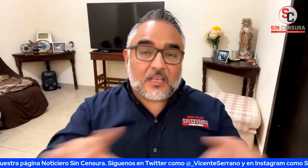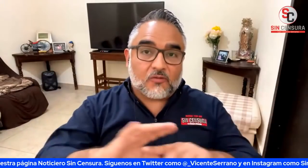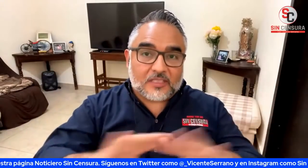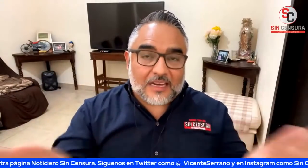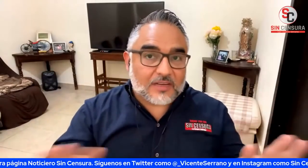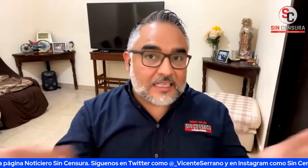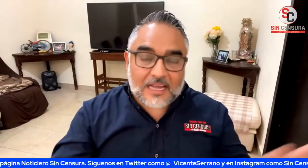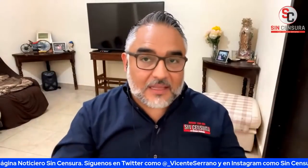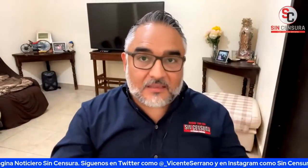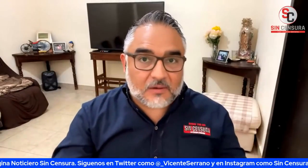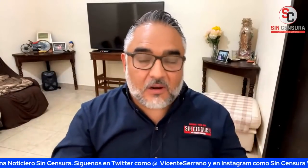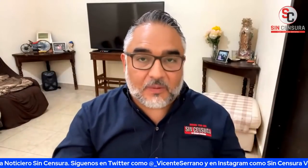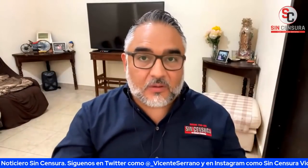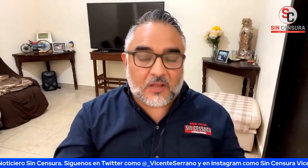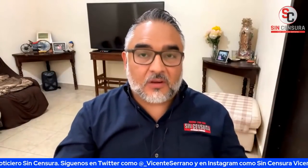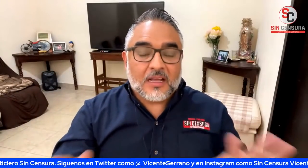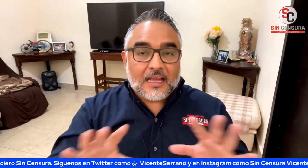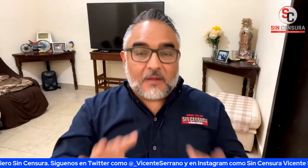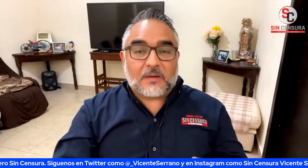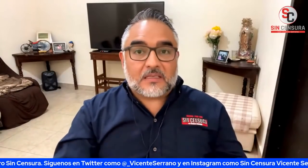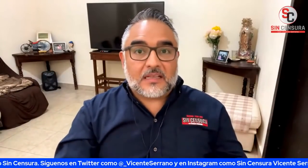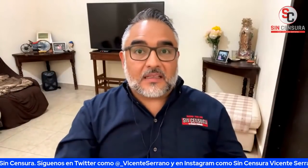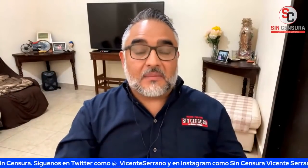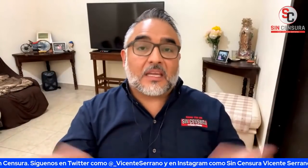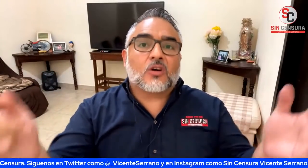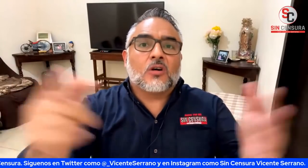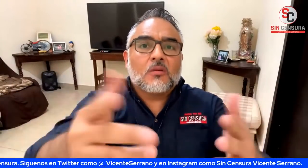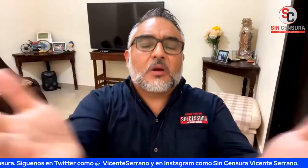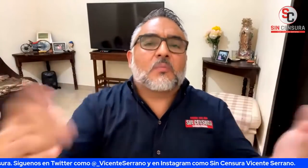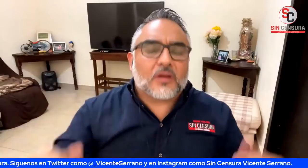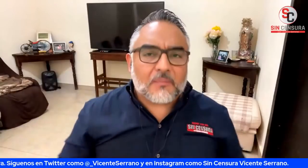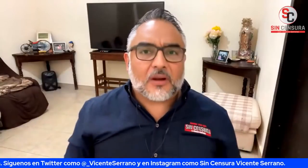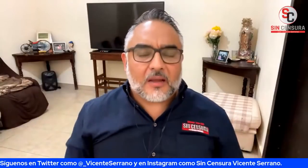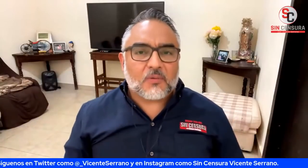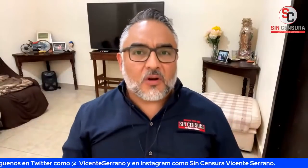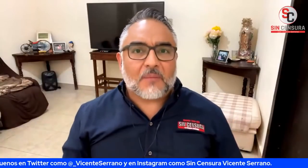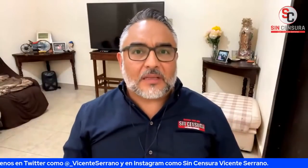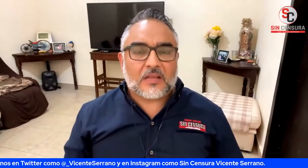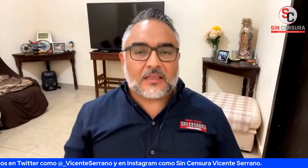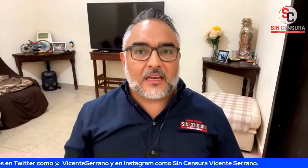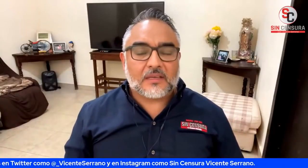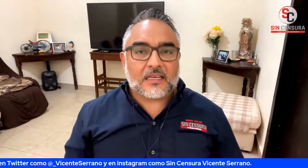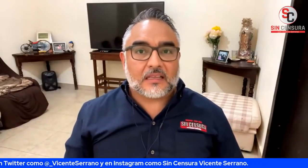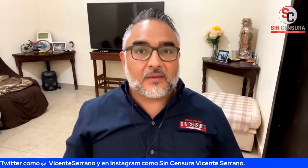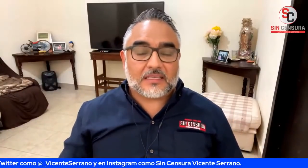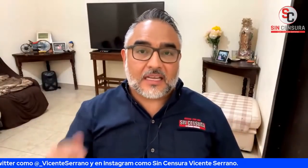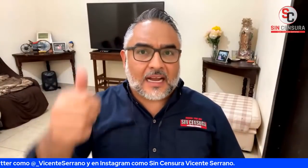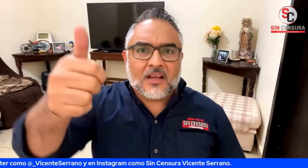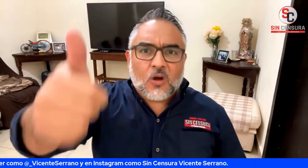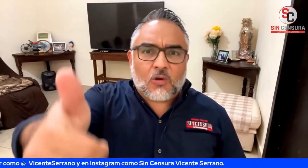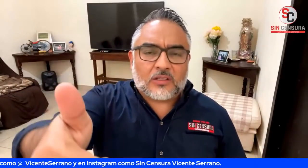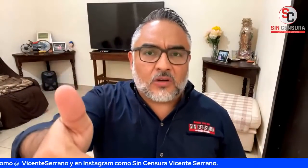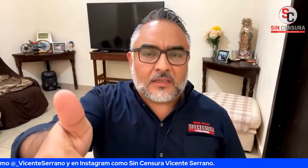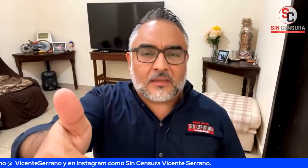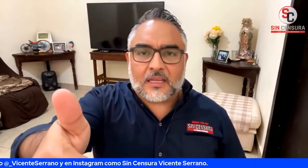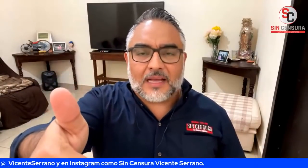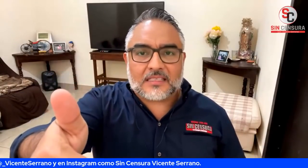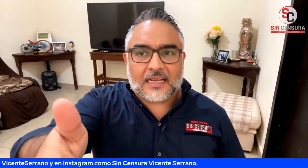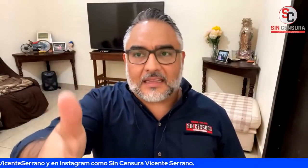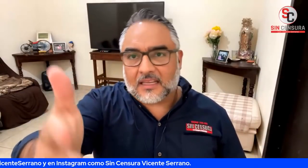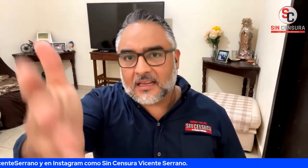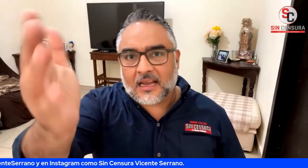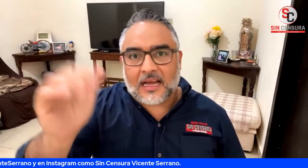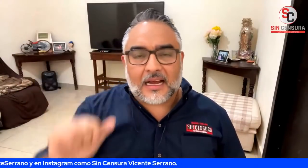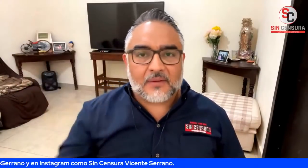a la publicidad oficial, aunque se llame Andrés Manuel López Obrador el presidente de México. Pero ¿por qué, por ejemplo, no le ha pasado a Televisa y a TV Azteca? Cuando en